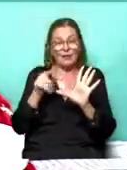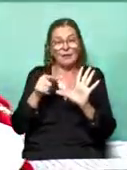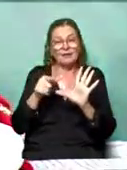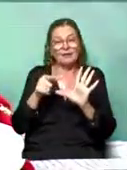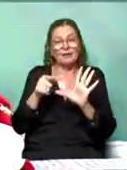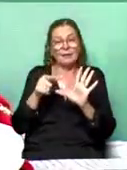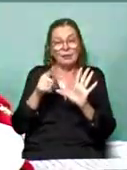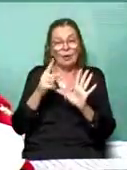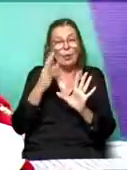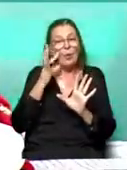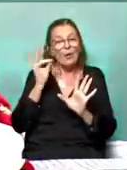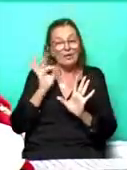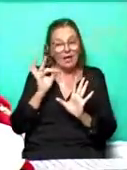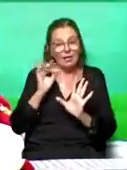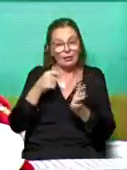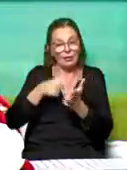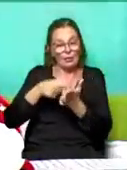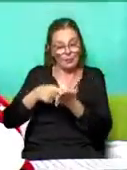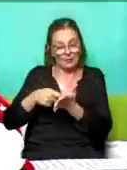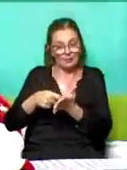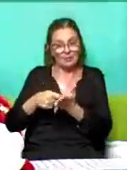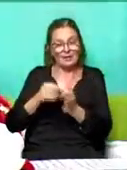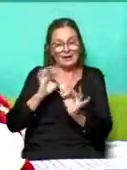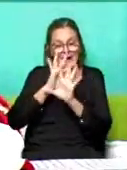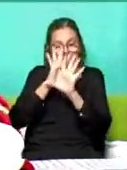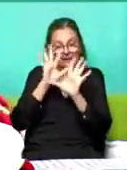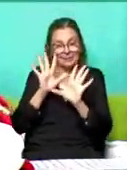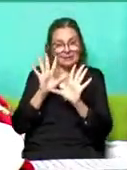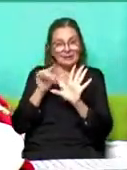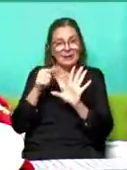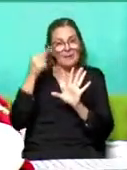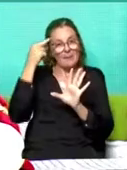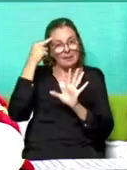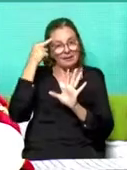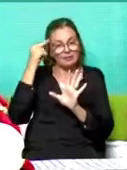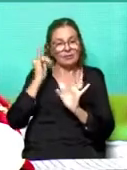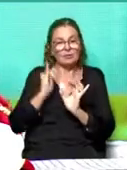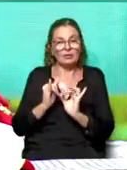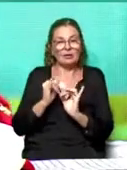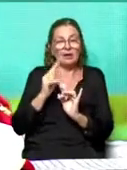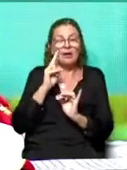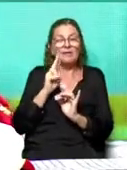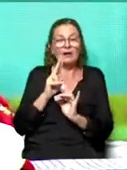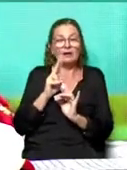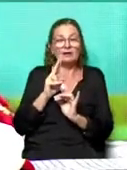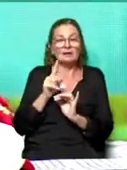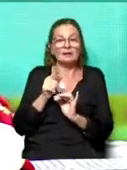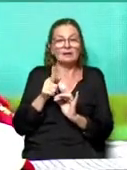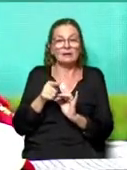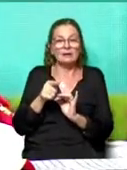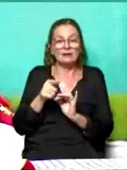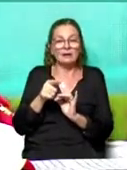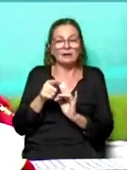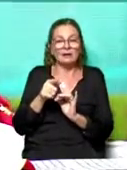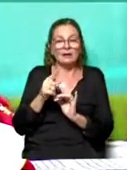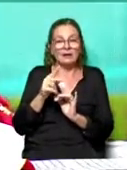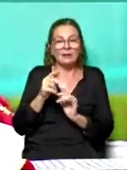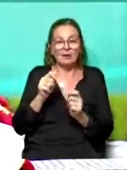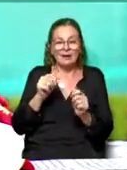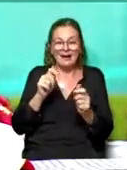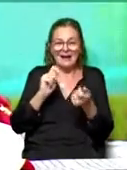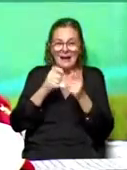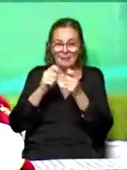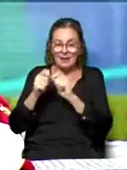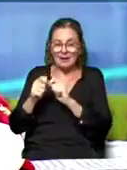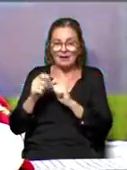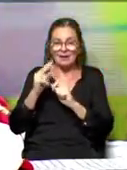es cauto con el tema de los impuestos. Claramente, creo que hay que ver claramente, hay que hacer una revisión y